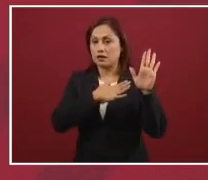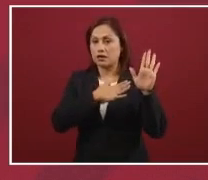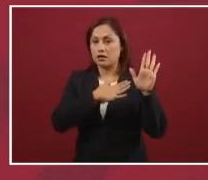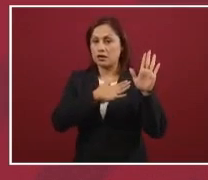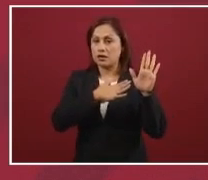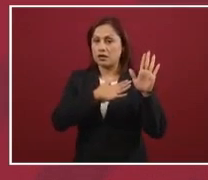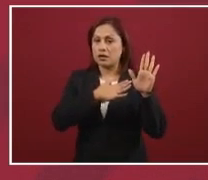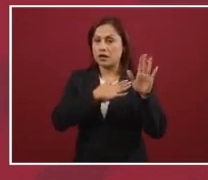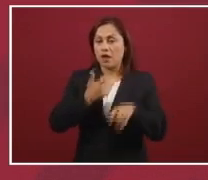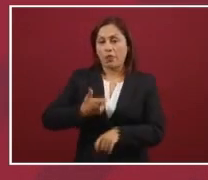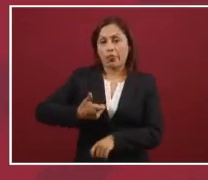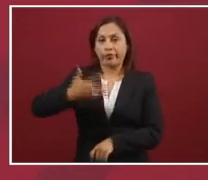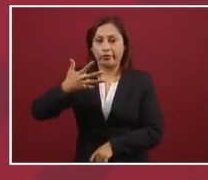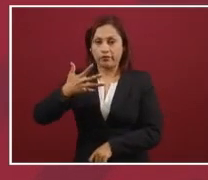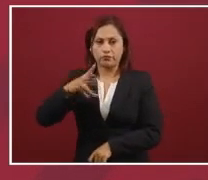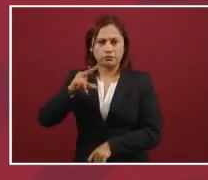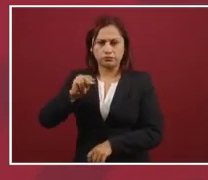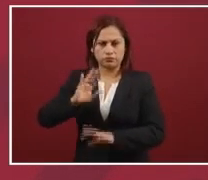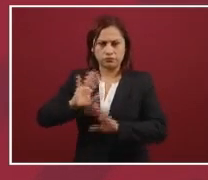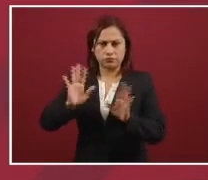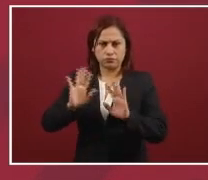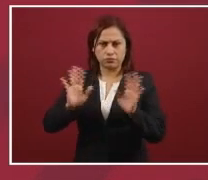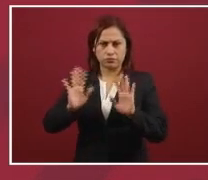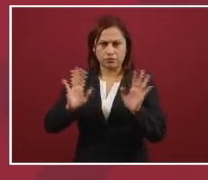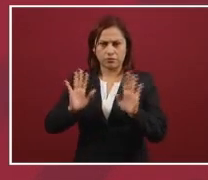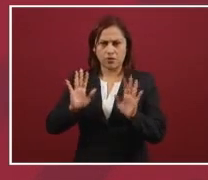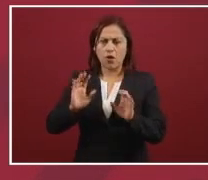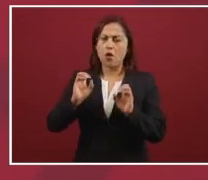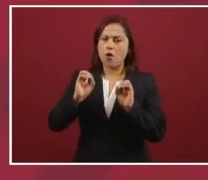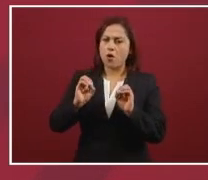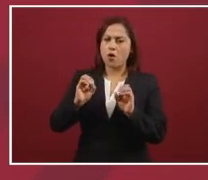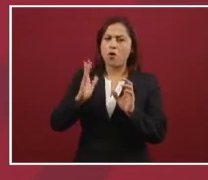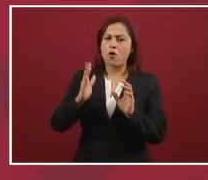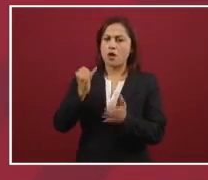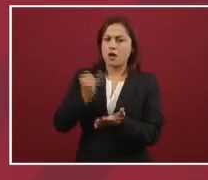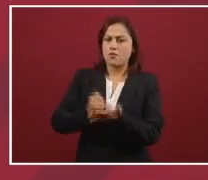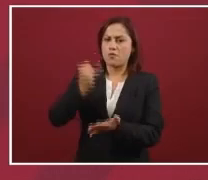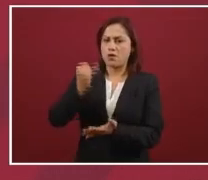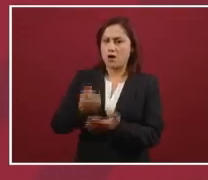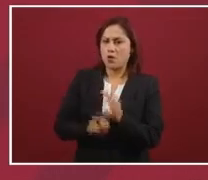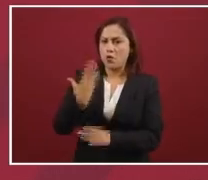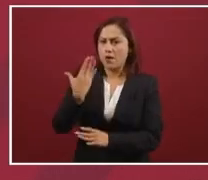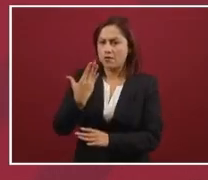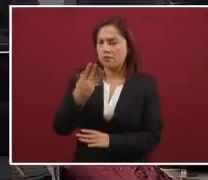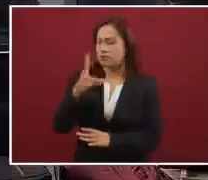en términos reales y no crear nuevos impuestos.